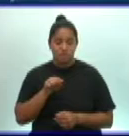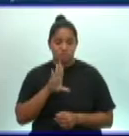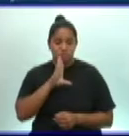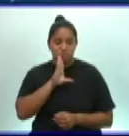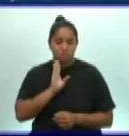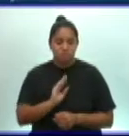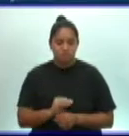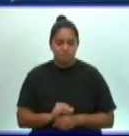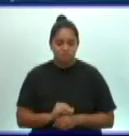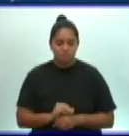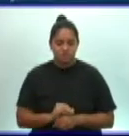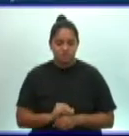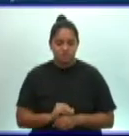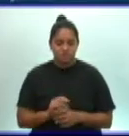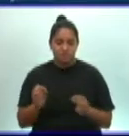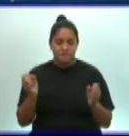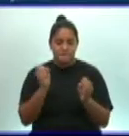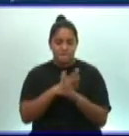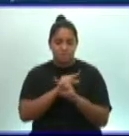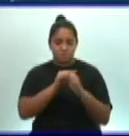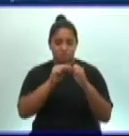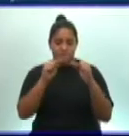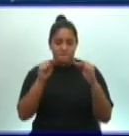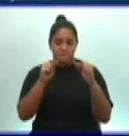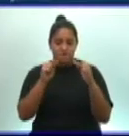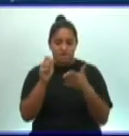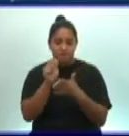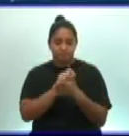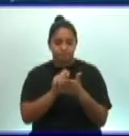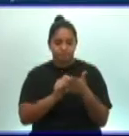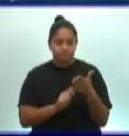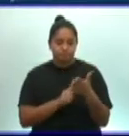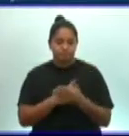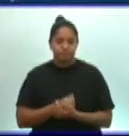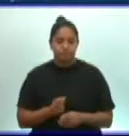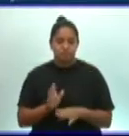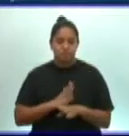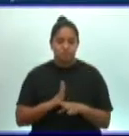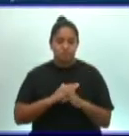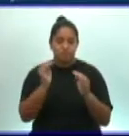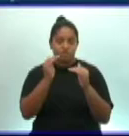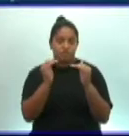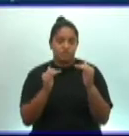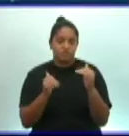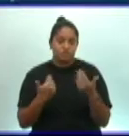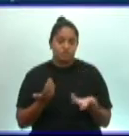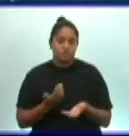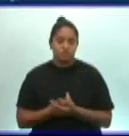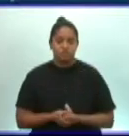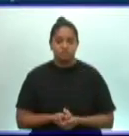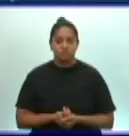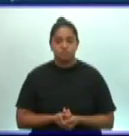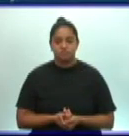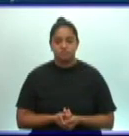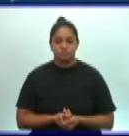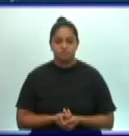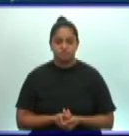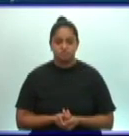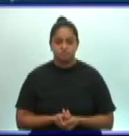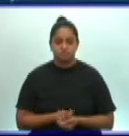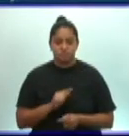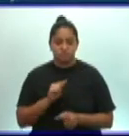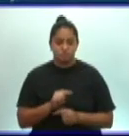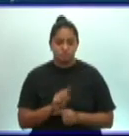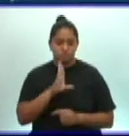completar los espacios en blanco utilizando los diferentes procesos de 1 a 2, de 2 a 3 y de 3 a 1, según